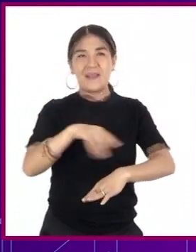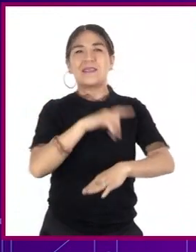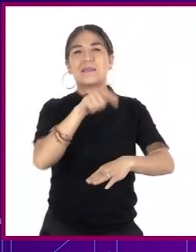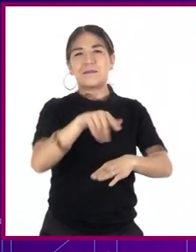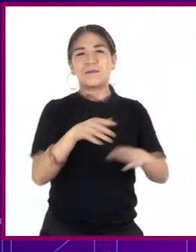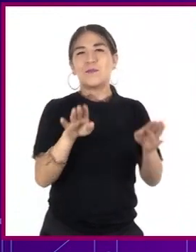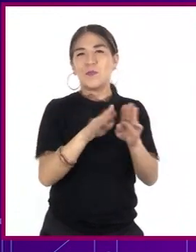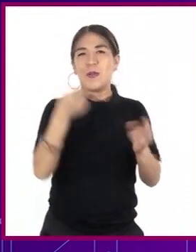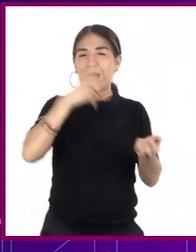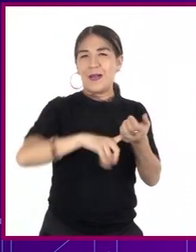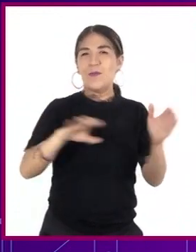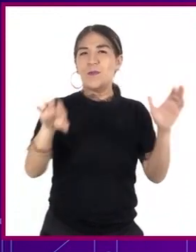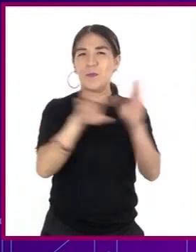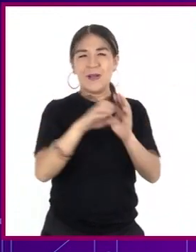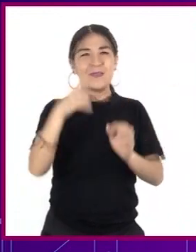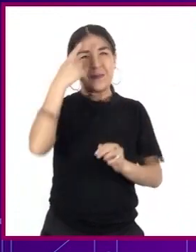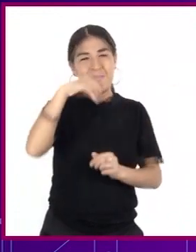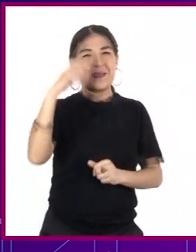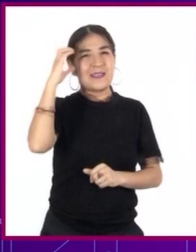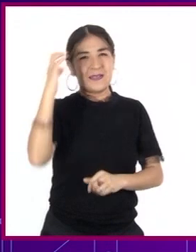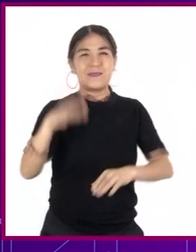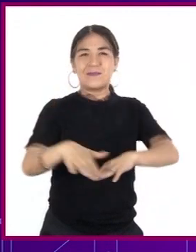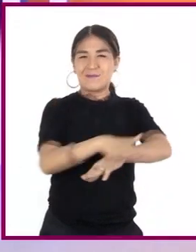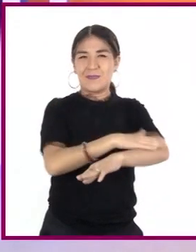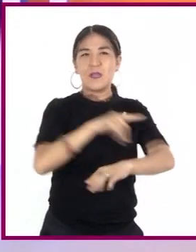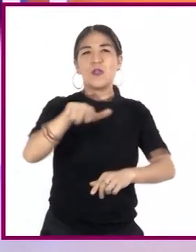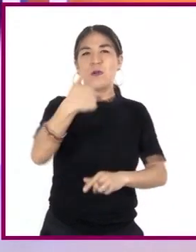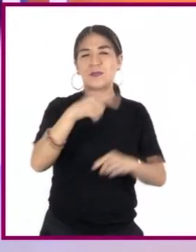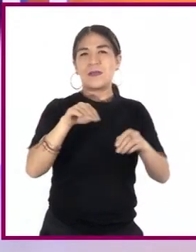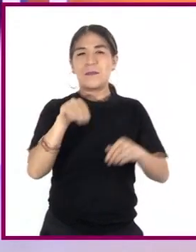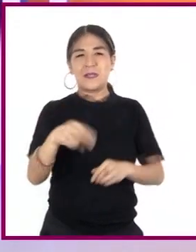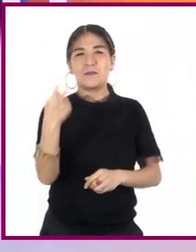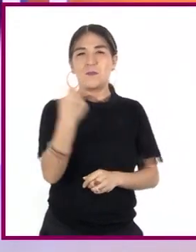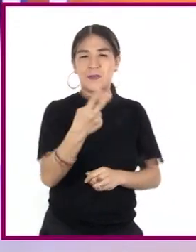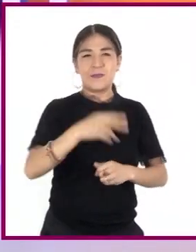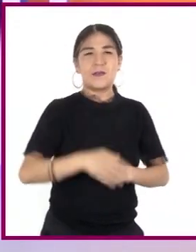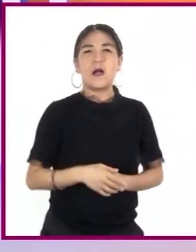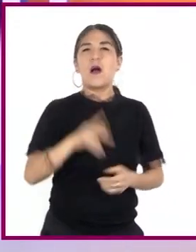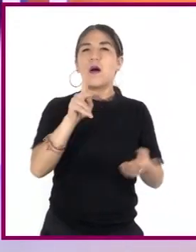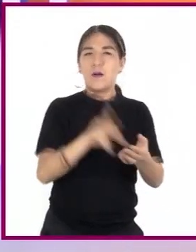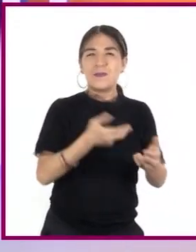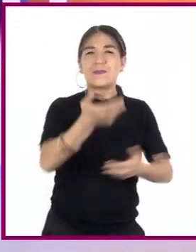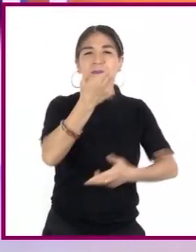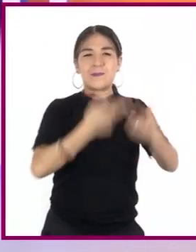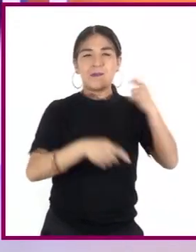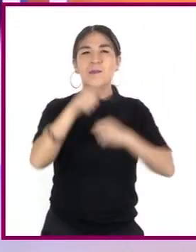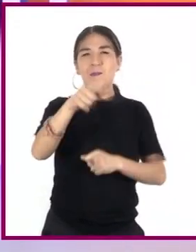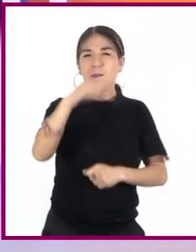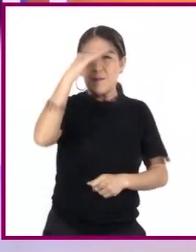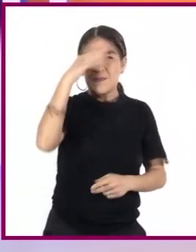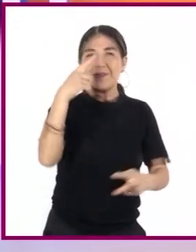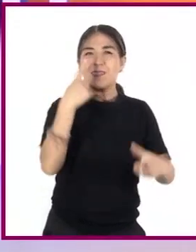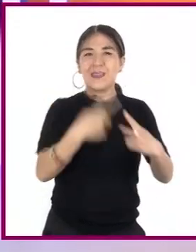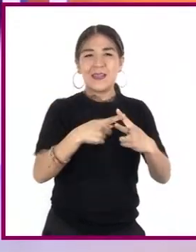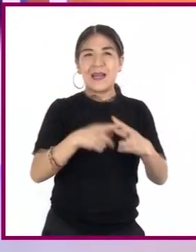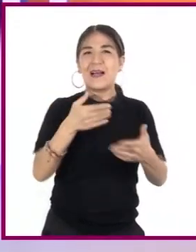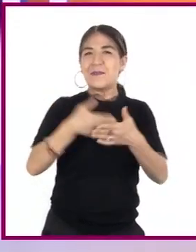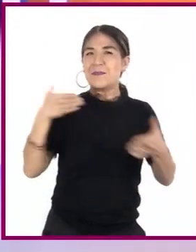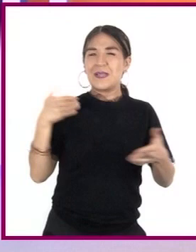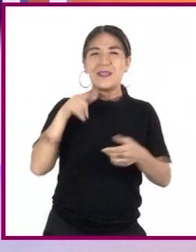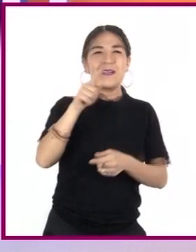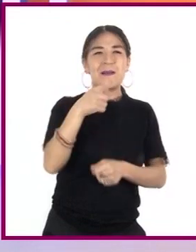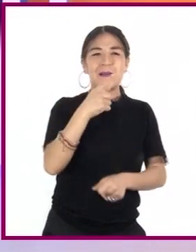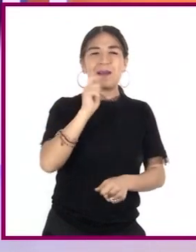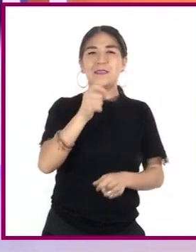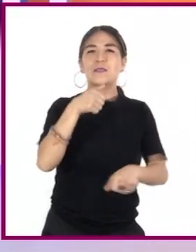el piso de una recámara de 12 metros cuadrados. Regresen ahora a la estimación que hicieron del número de